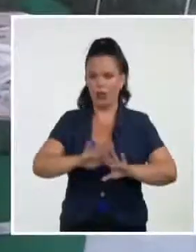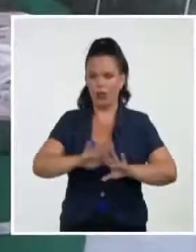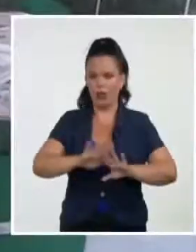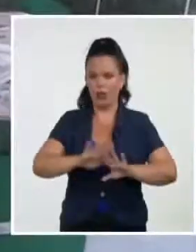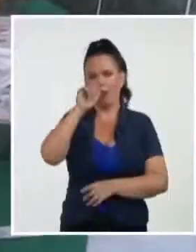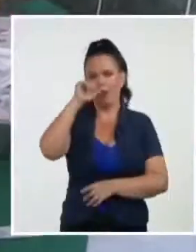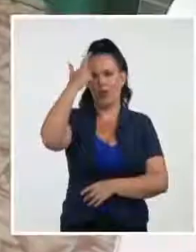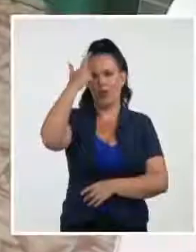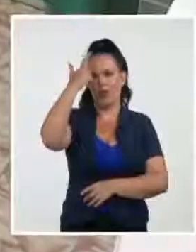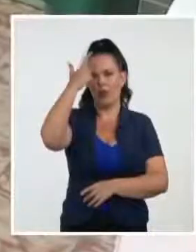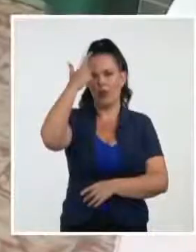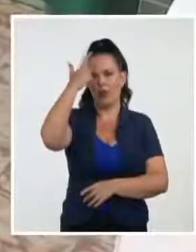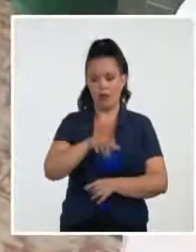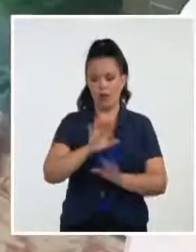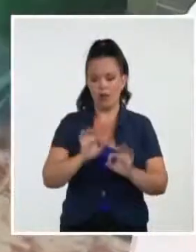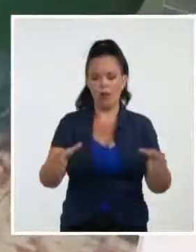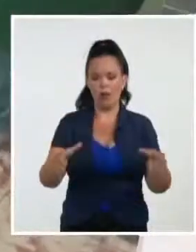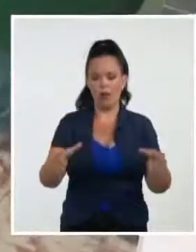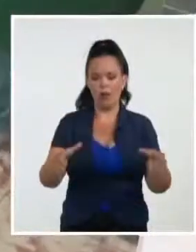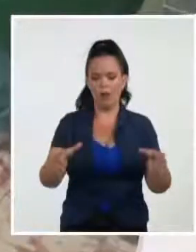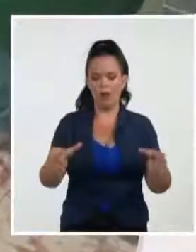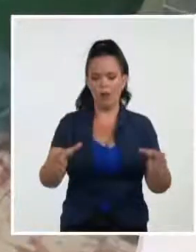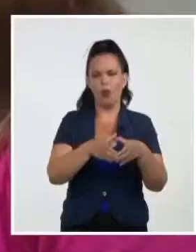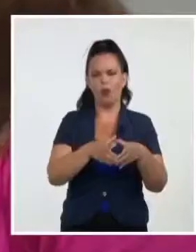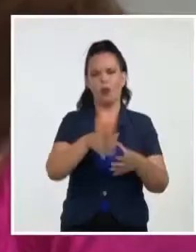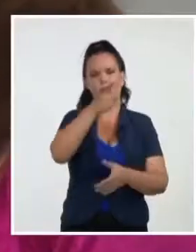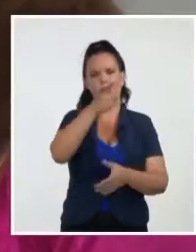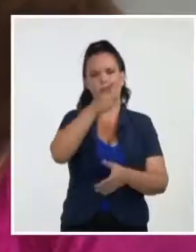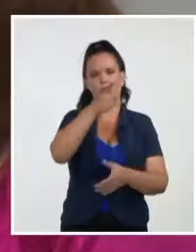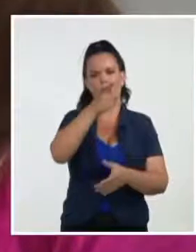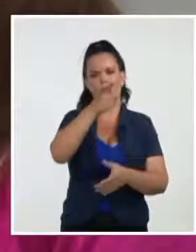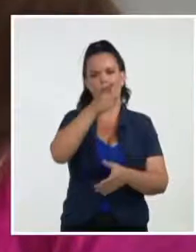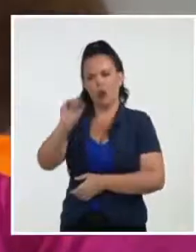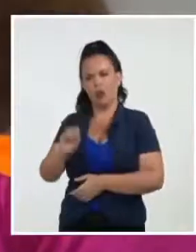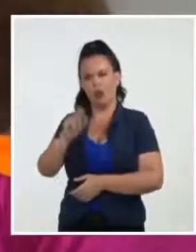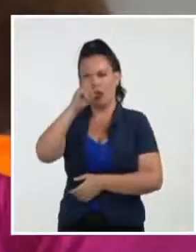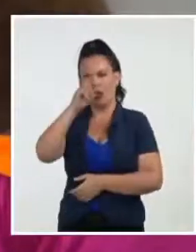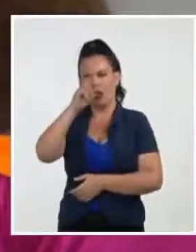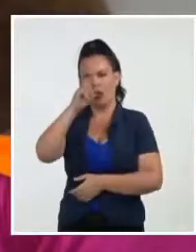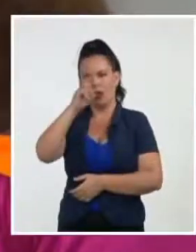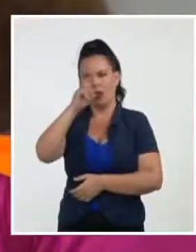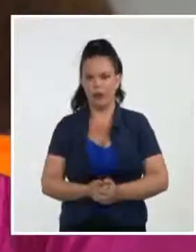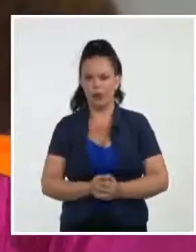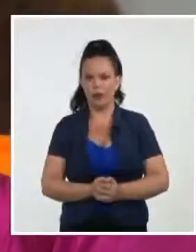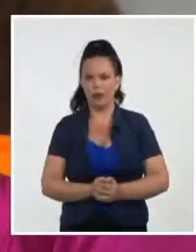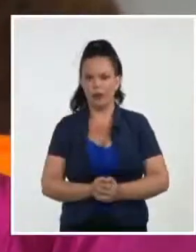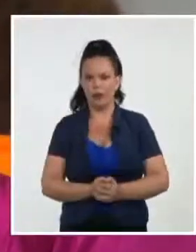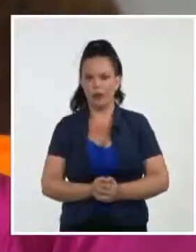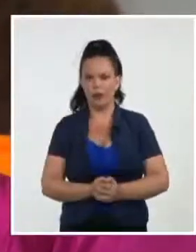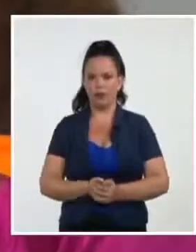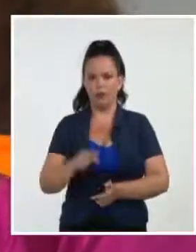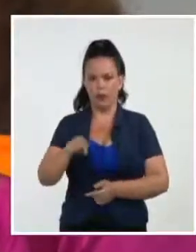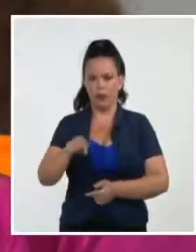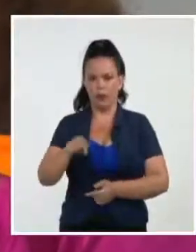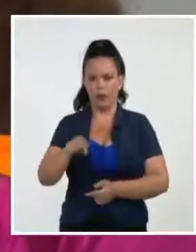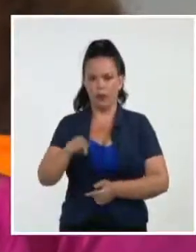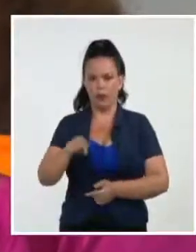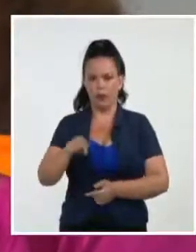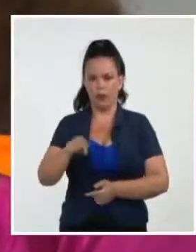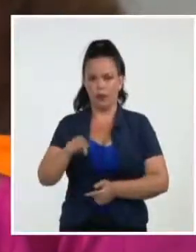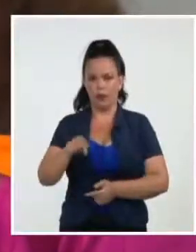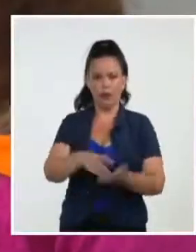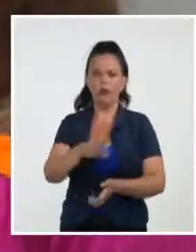guantanamera comprendida entre 19 y 80 años de edad. Los consultorios tienen ya distribuido a la población que van a vacunar en dependencia del día